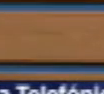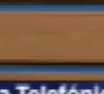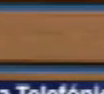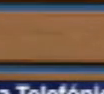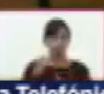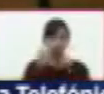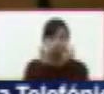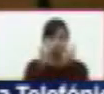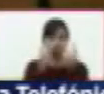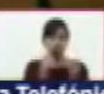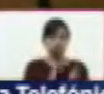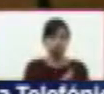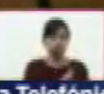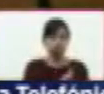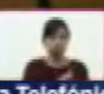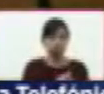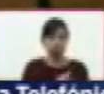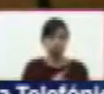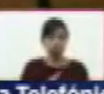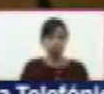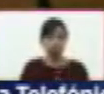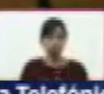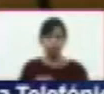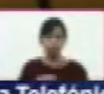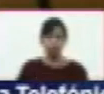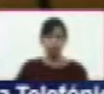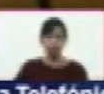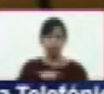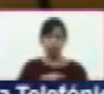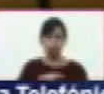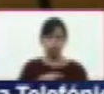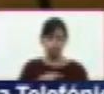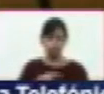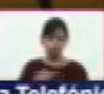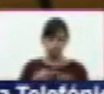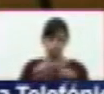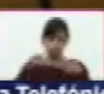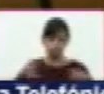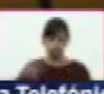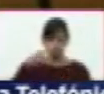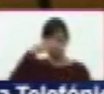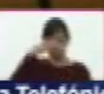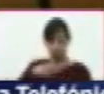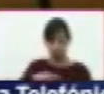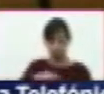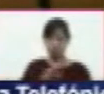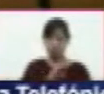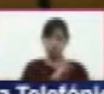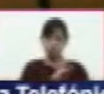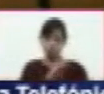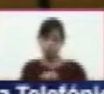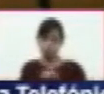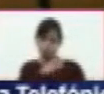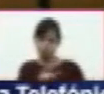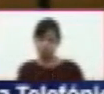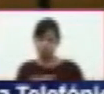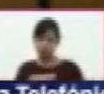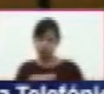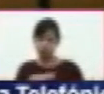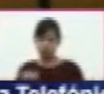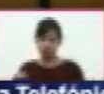400 casos, el margen de error estadístico es de 5% para proporciones. Hubiera bajado a